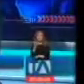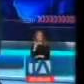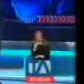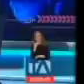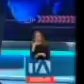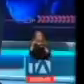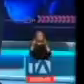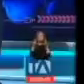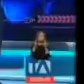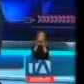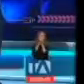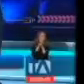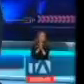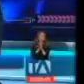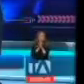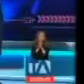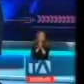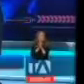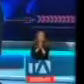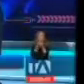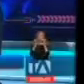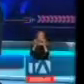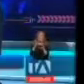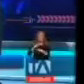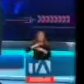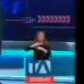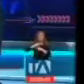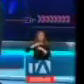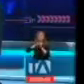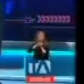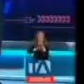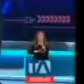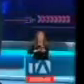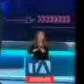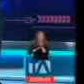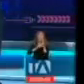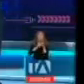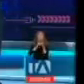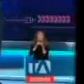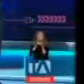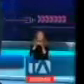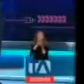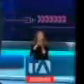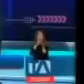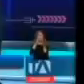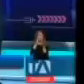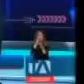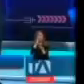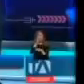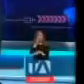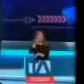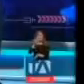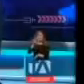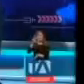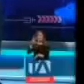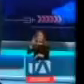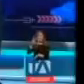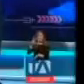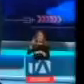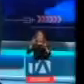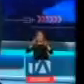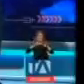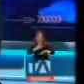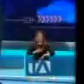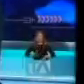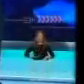política el pedido de acción constitucional de protección en contra de 153 funcionarios públicos, incluido el presidente